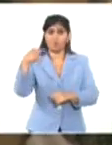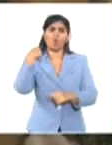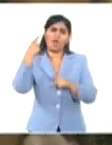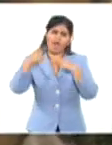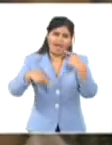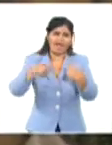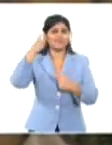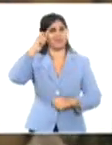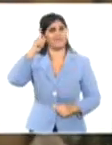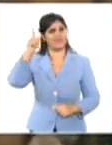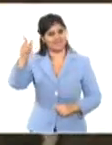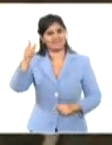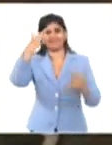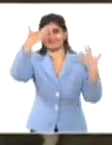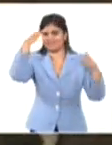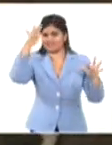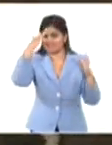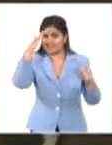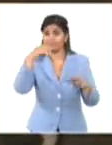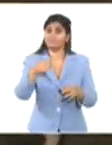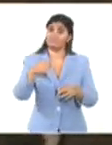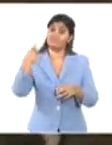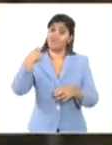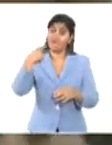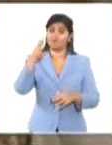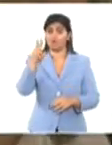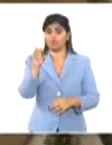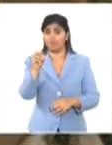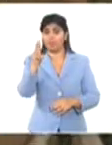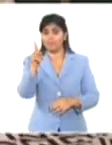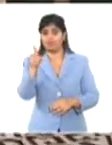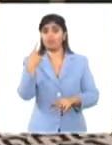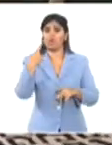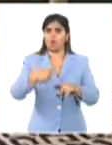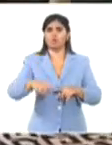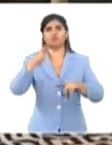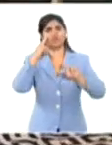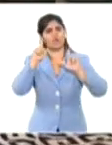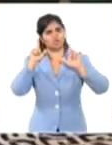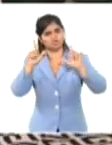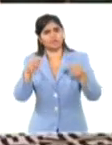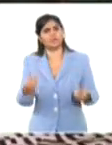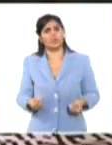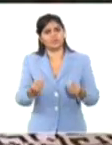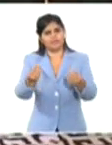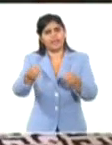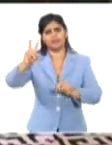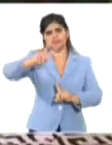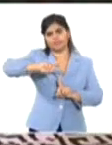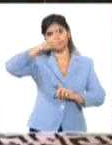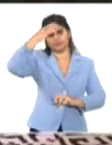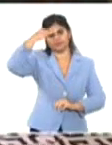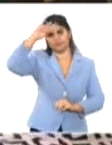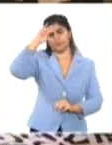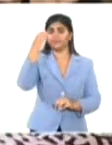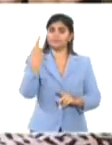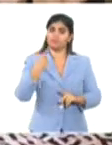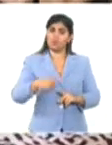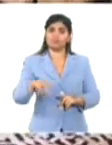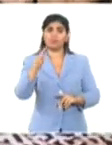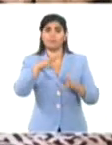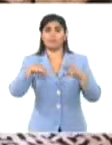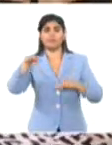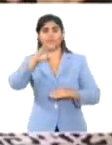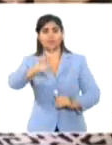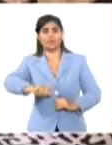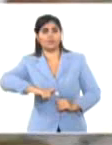en 2021, la Televisión Cubana le hizo entrega del premio Pequeña Pantalla. Las agencias Actuar y Caricatos, el Ministerio de